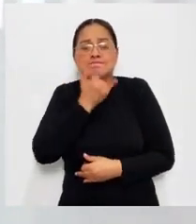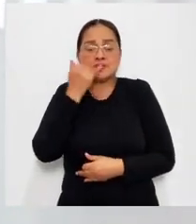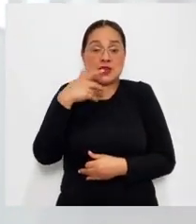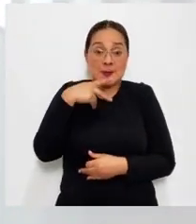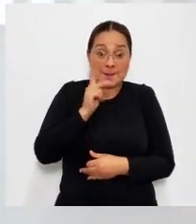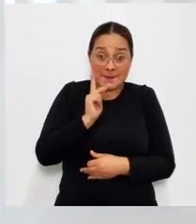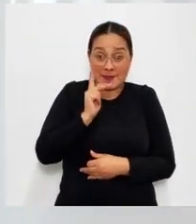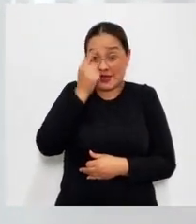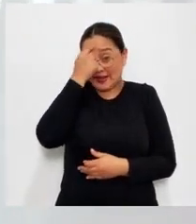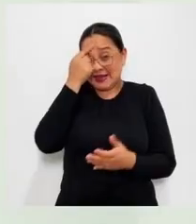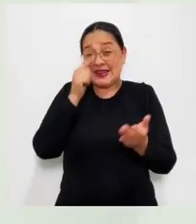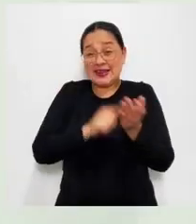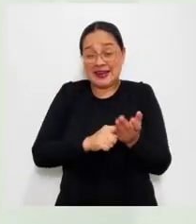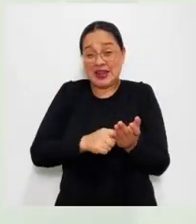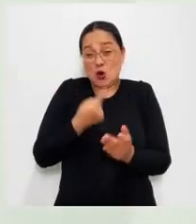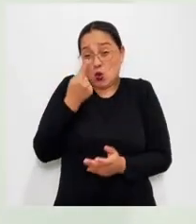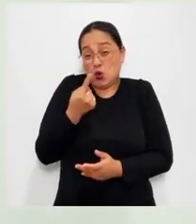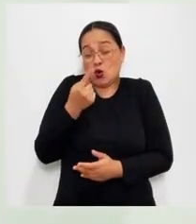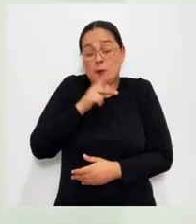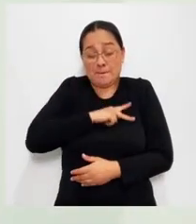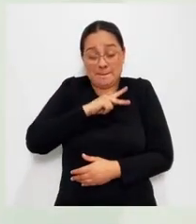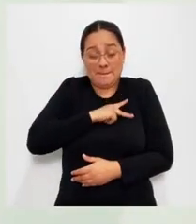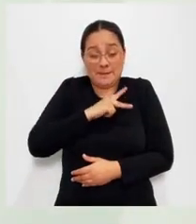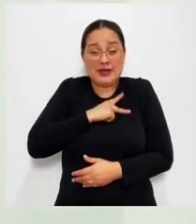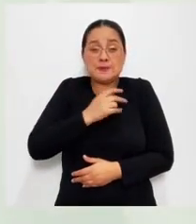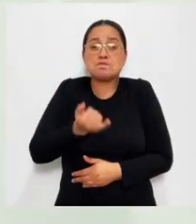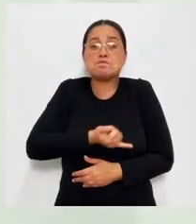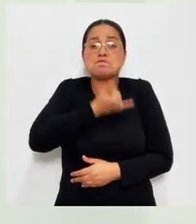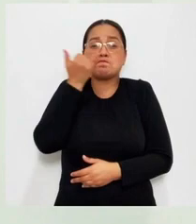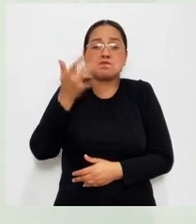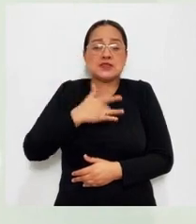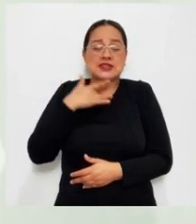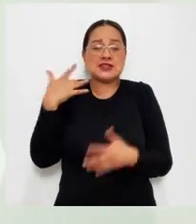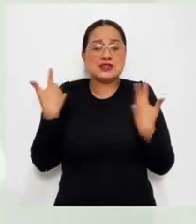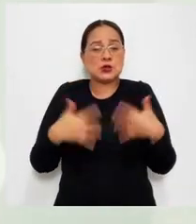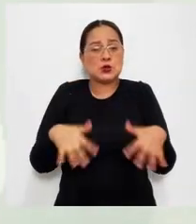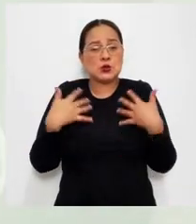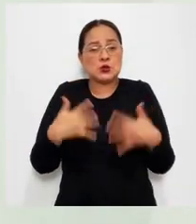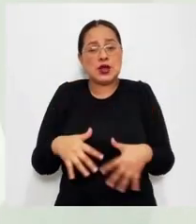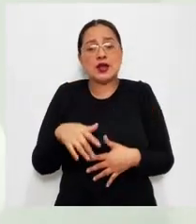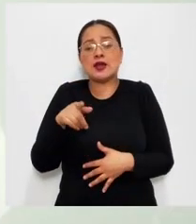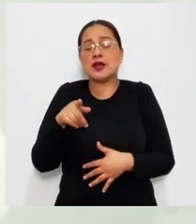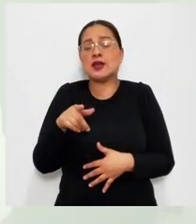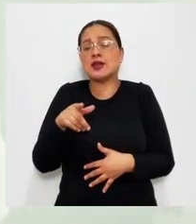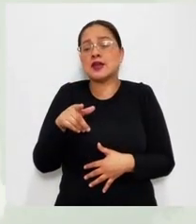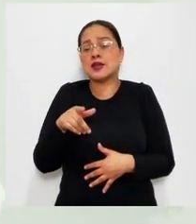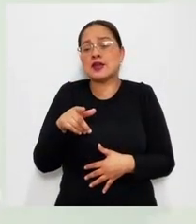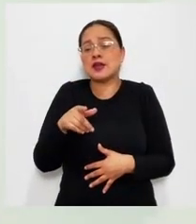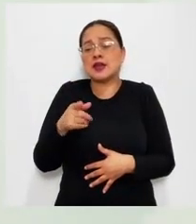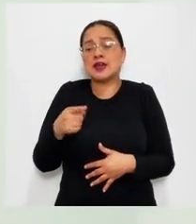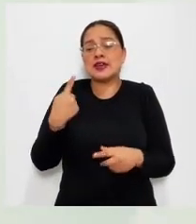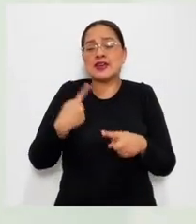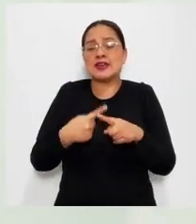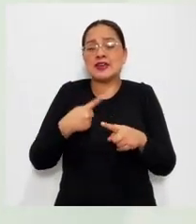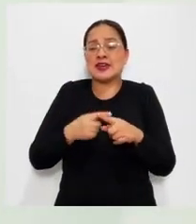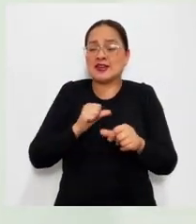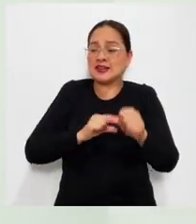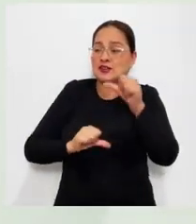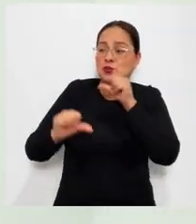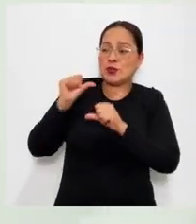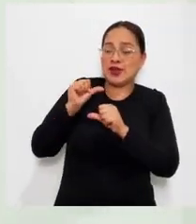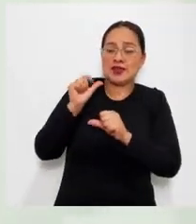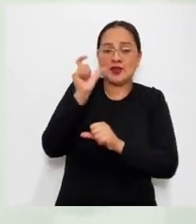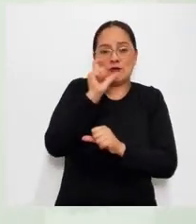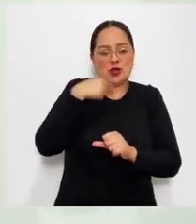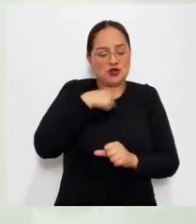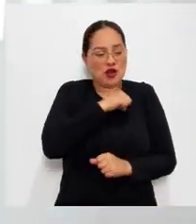tenemos equivocaciones, pero una de las que recuerdo que me ha dolido mucho fue la decisión de quién sería mi suplente